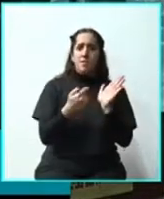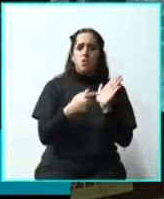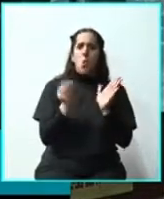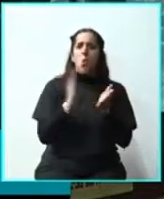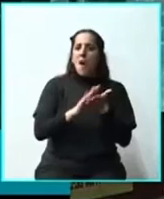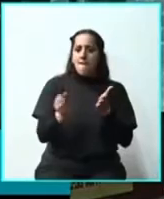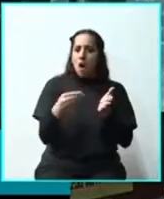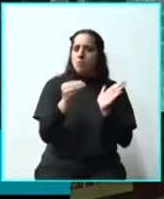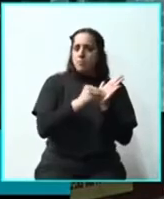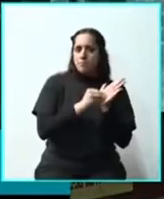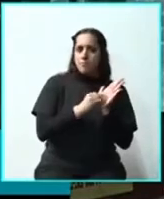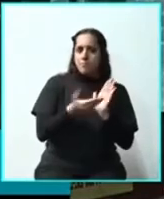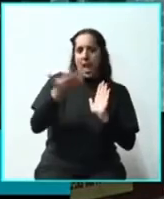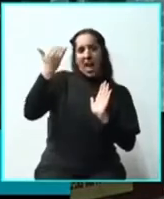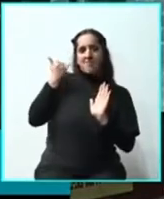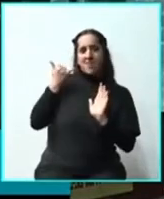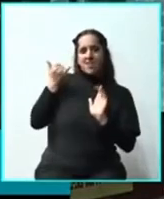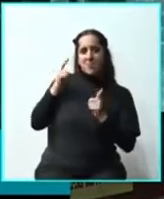que no figuraban si